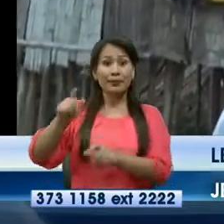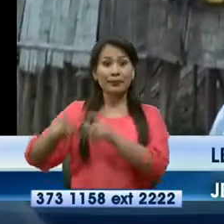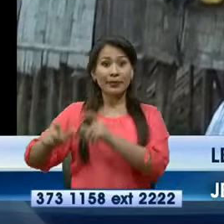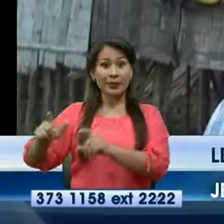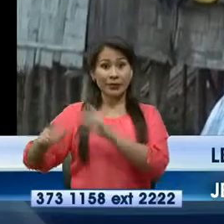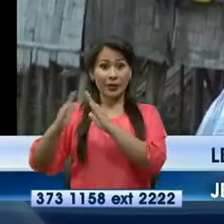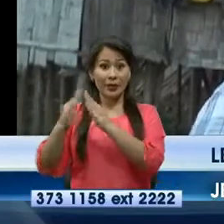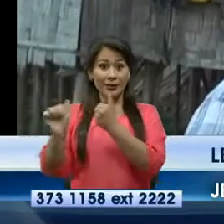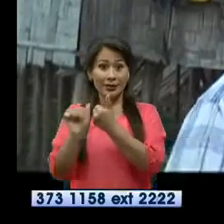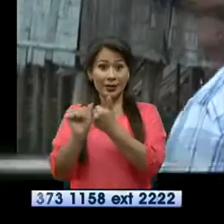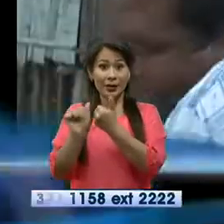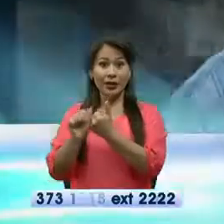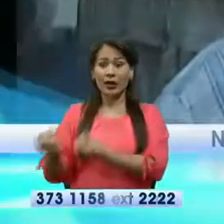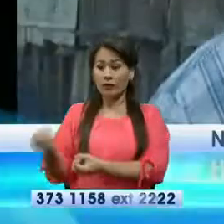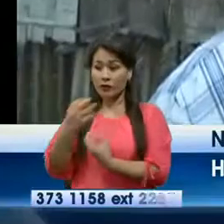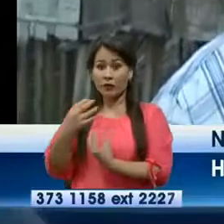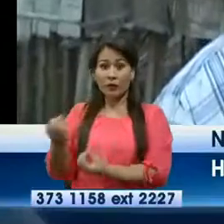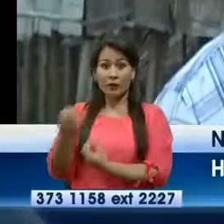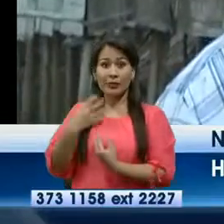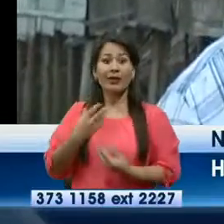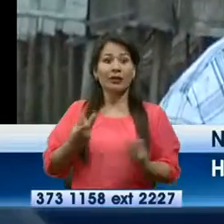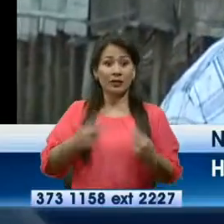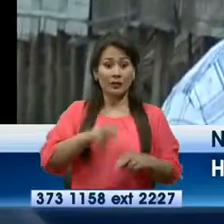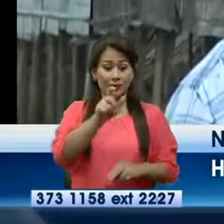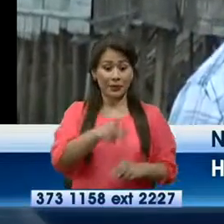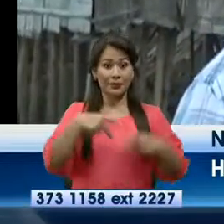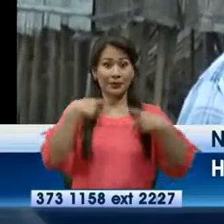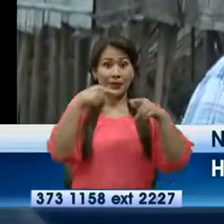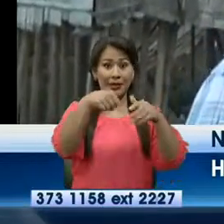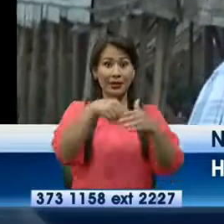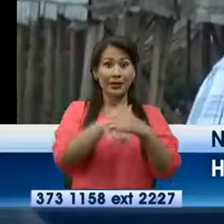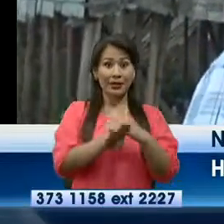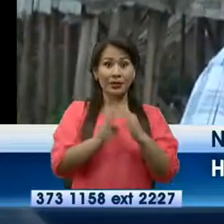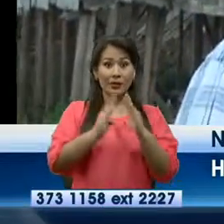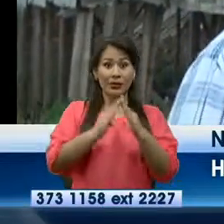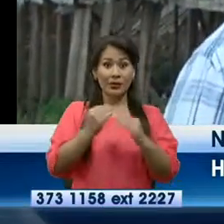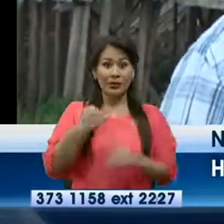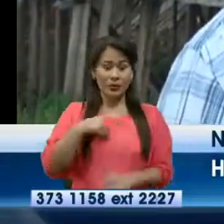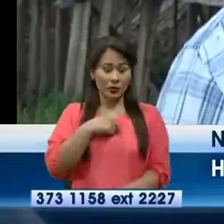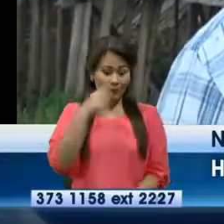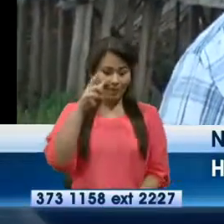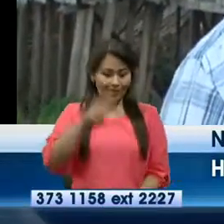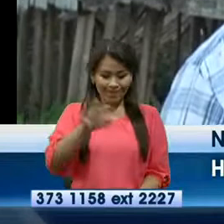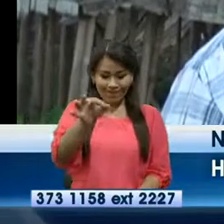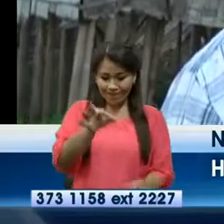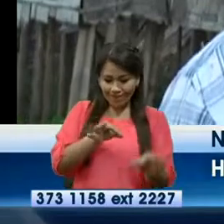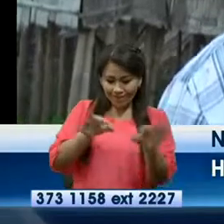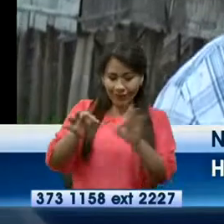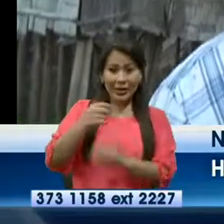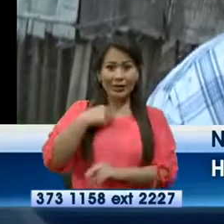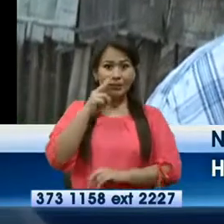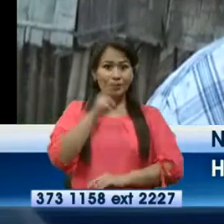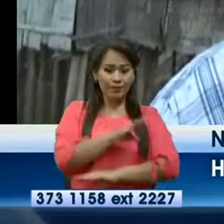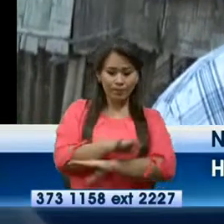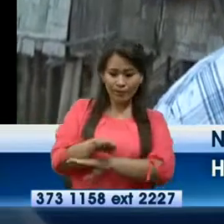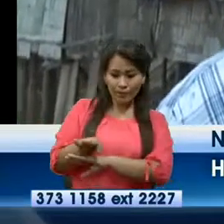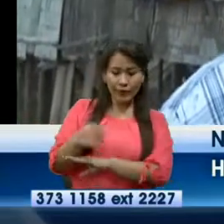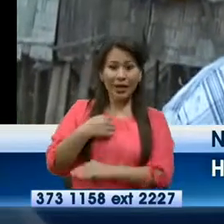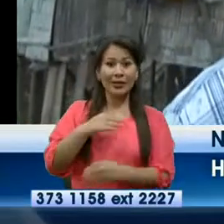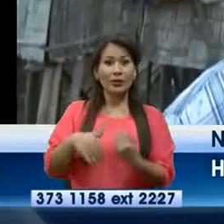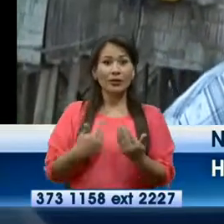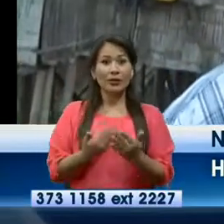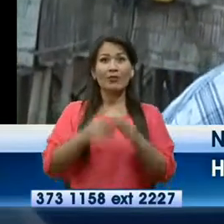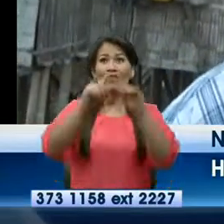moradores, de los habitantes de la vivienda, y lo que puede verificar el perito en el tema de las